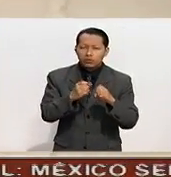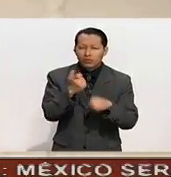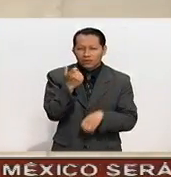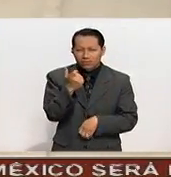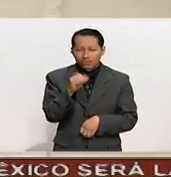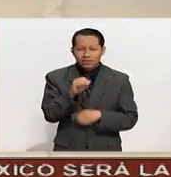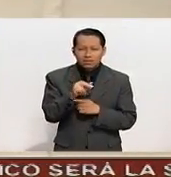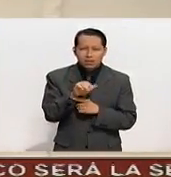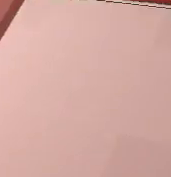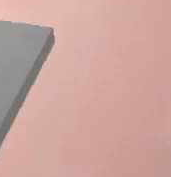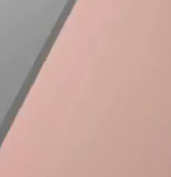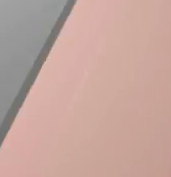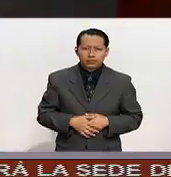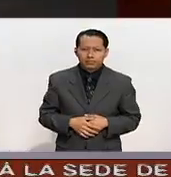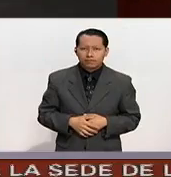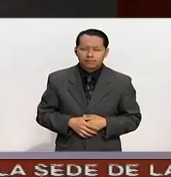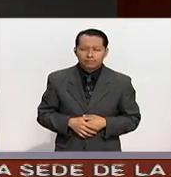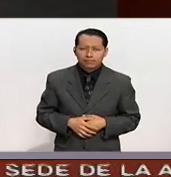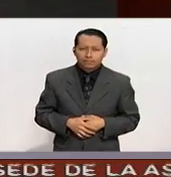Estado.